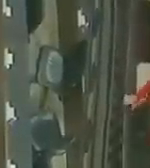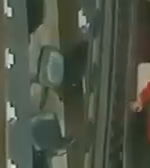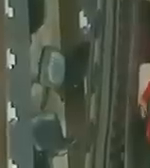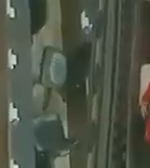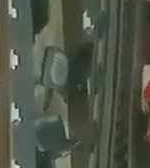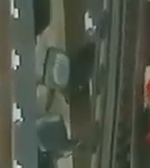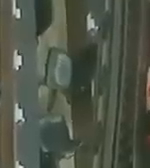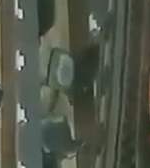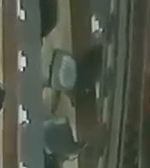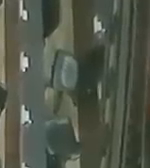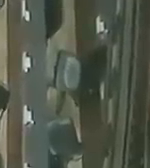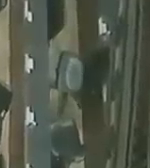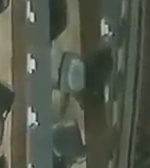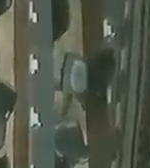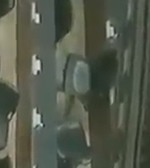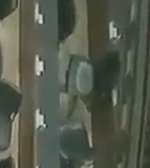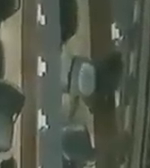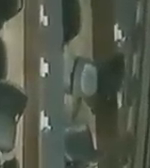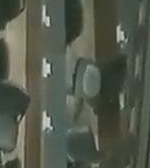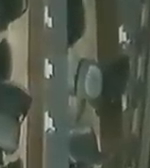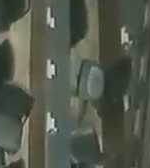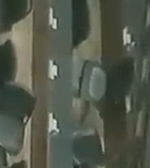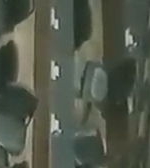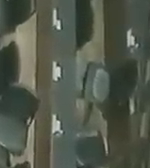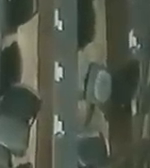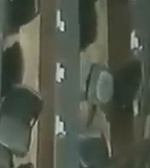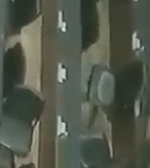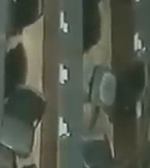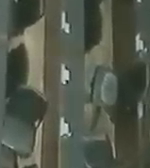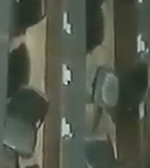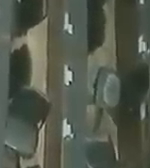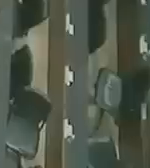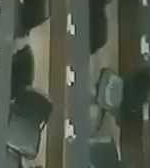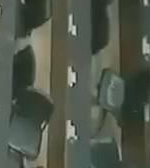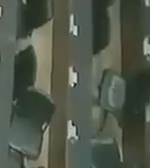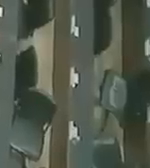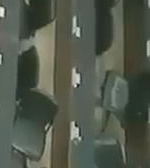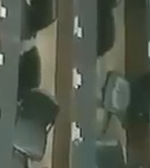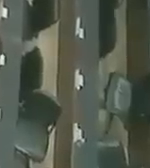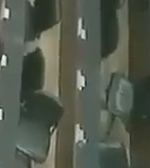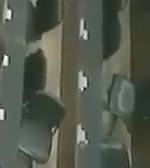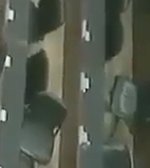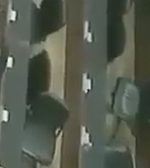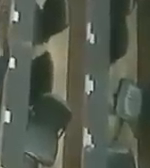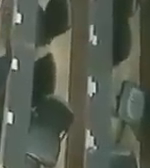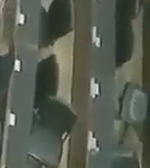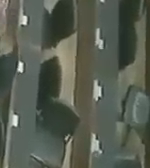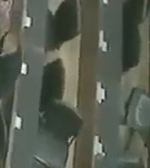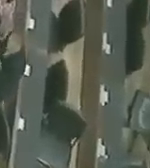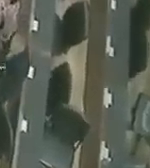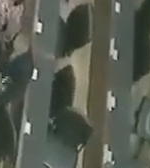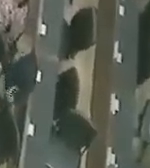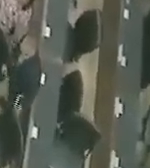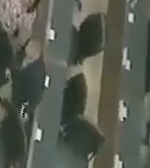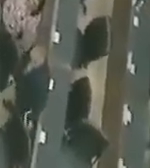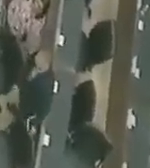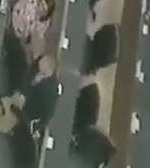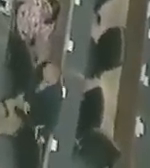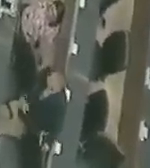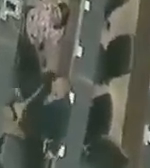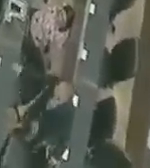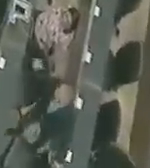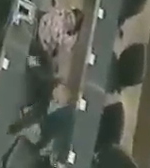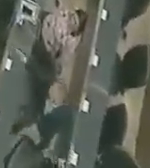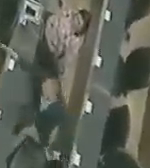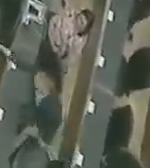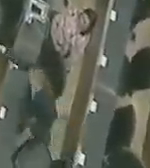De esta manera concluye la sesión ordinaria de hoy, 20 de junio del año 2023, en la cual se cumplieron los dos puntos contemplados